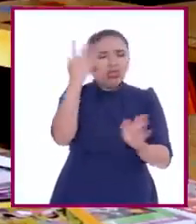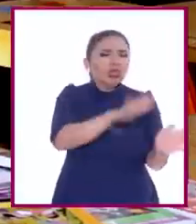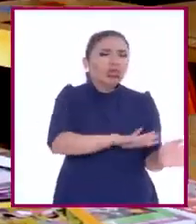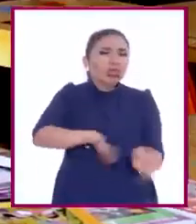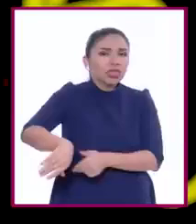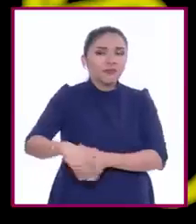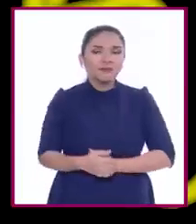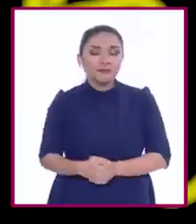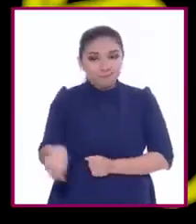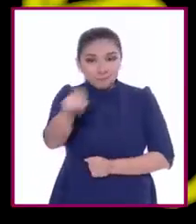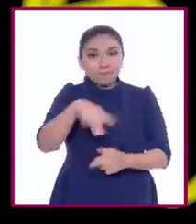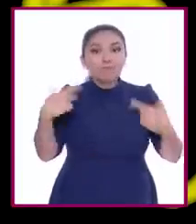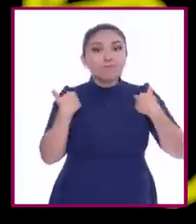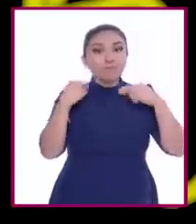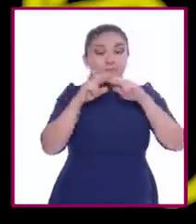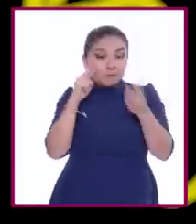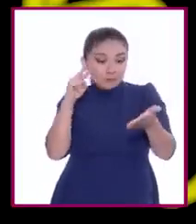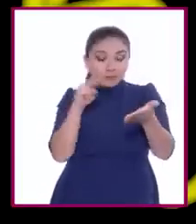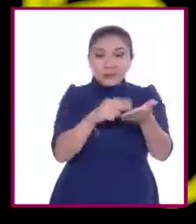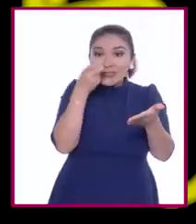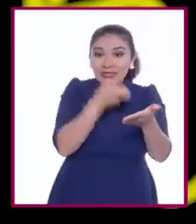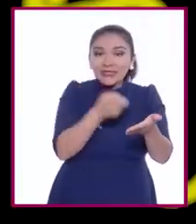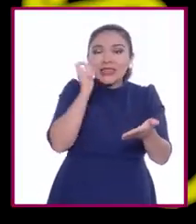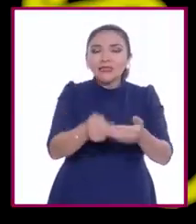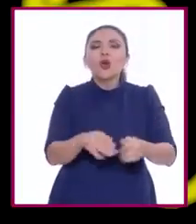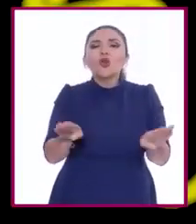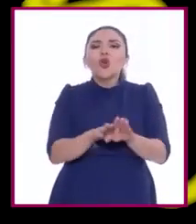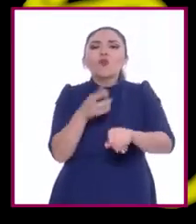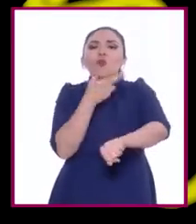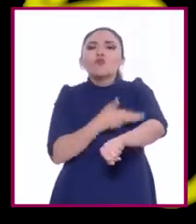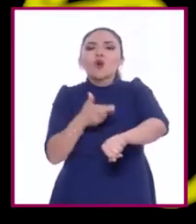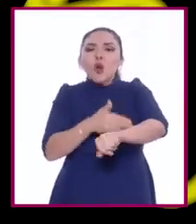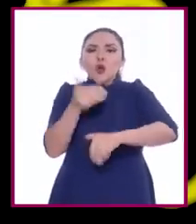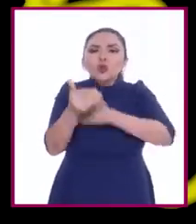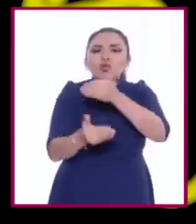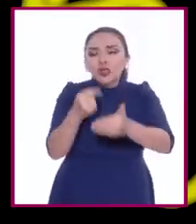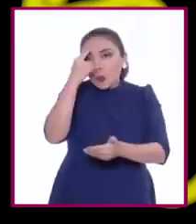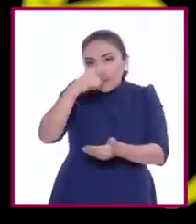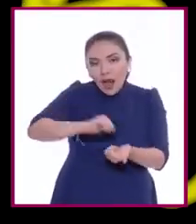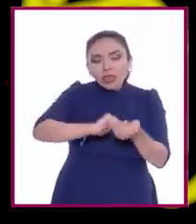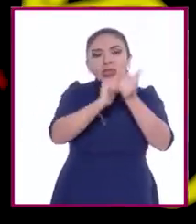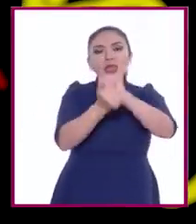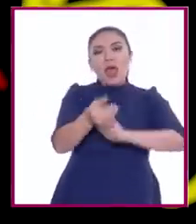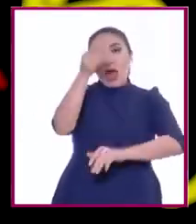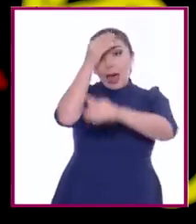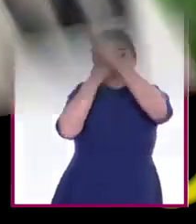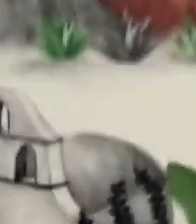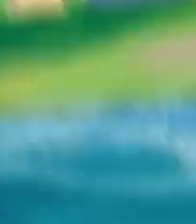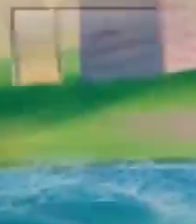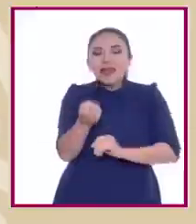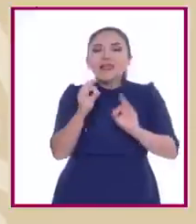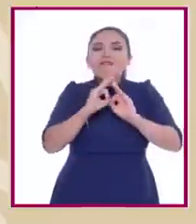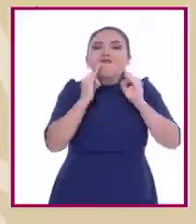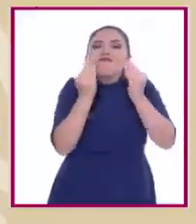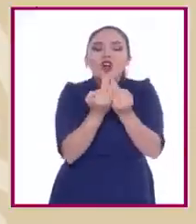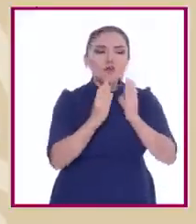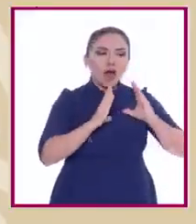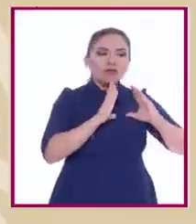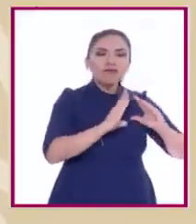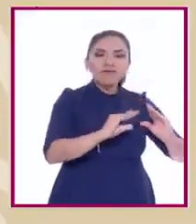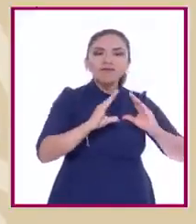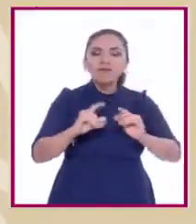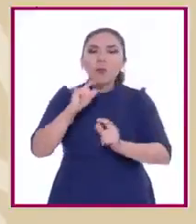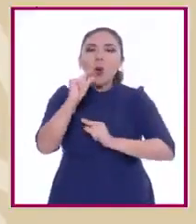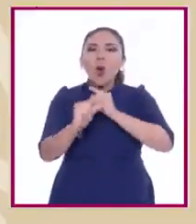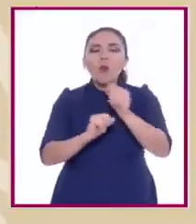como de un lado. Lo que los docentes van a ver en este proyecto es el proceso de desarrollo de esos aprendizajes, esa